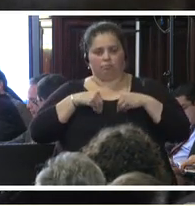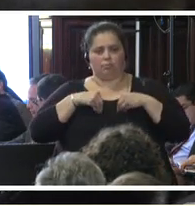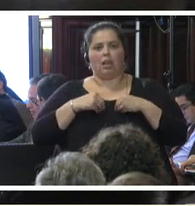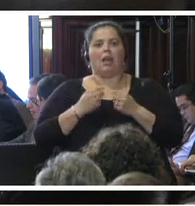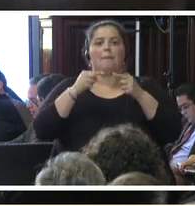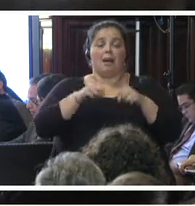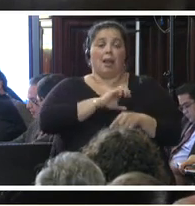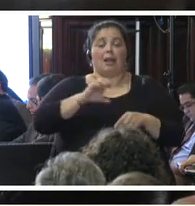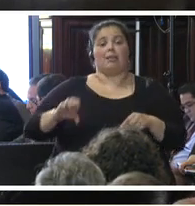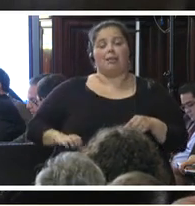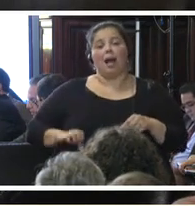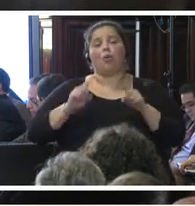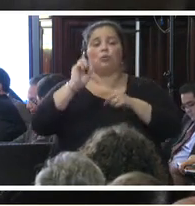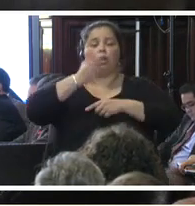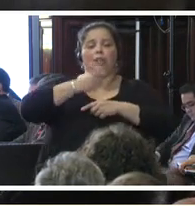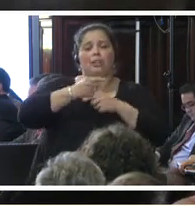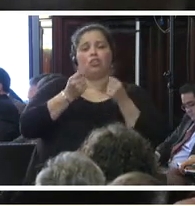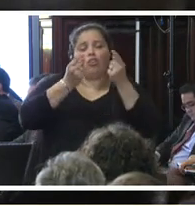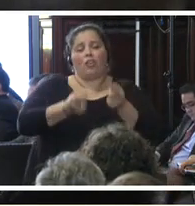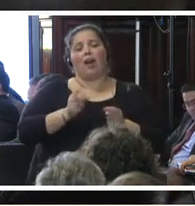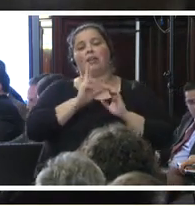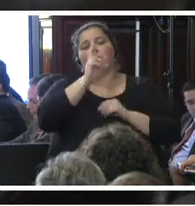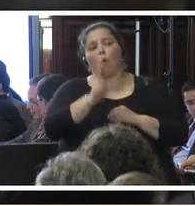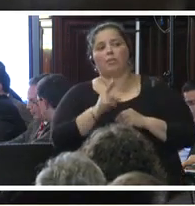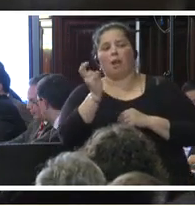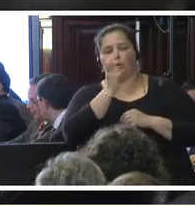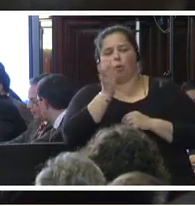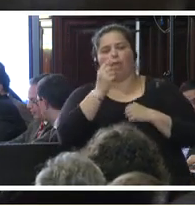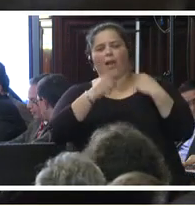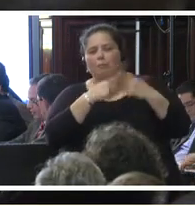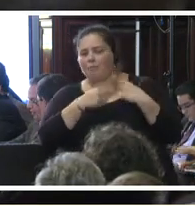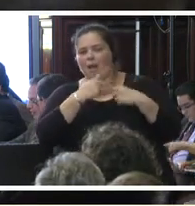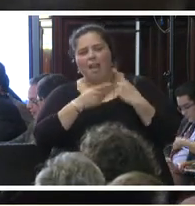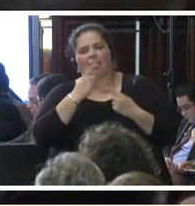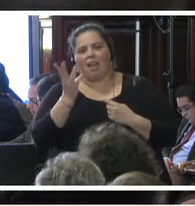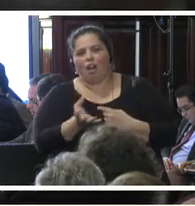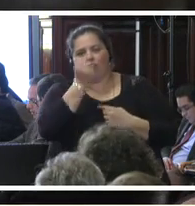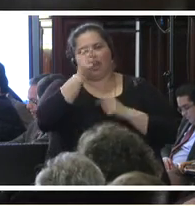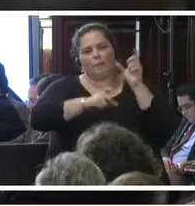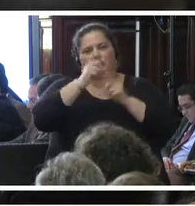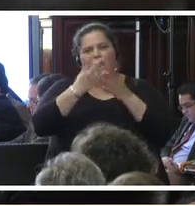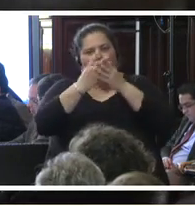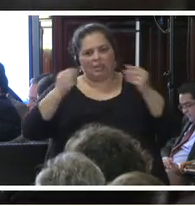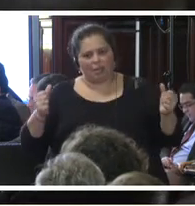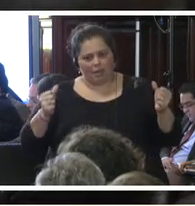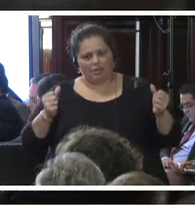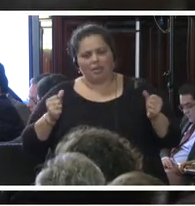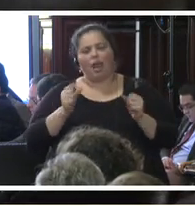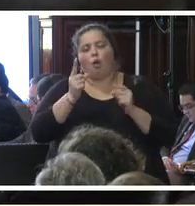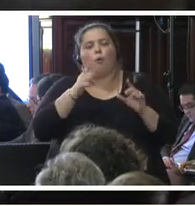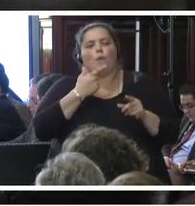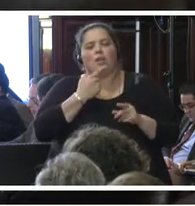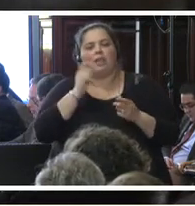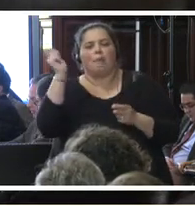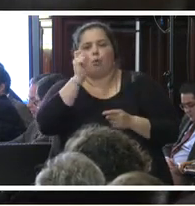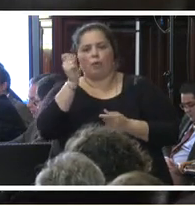estado es una obligación dar respuesta y tener búsqueda permanente de personas desaparecidas como una política pública de estado. De